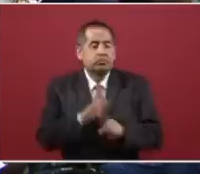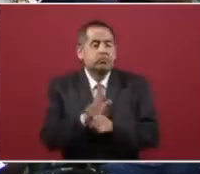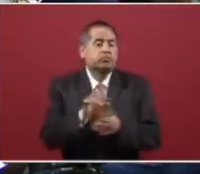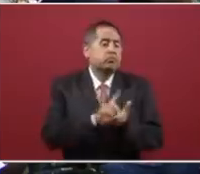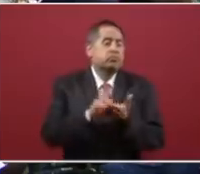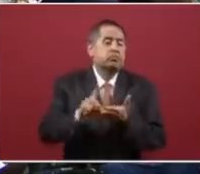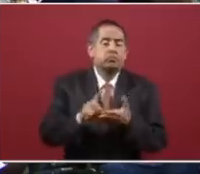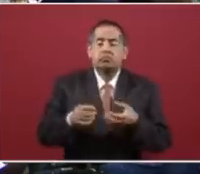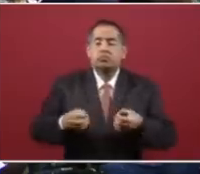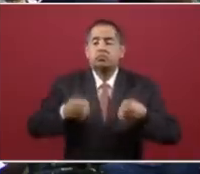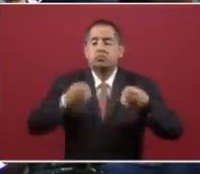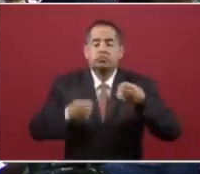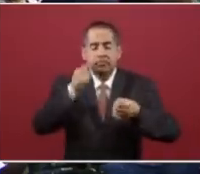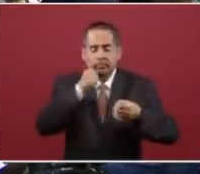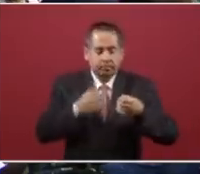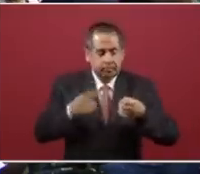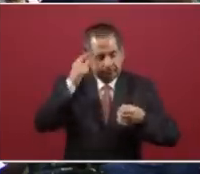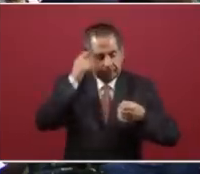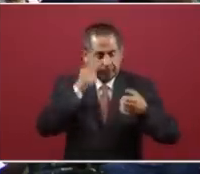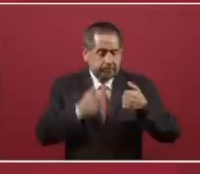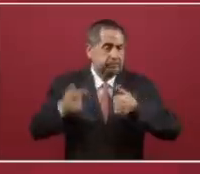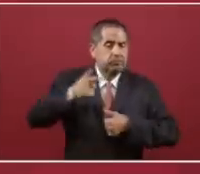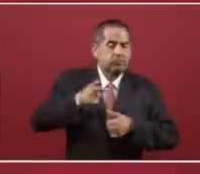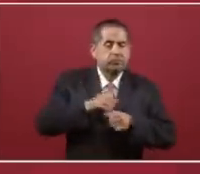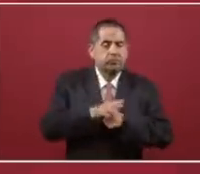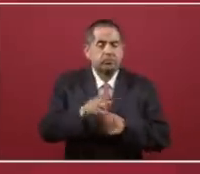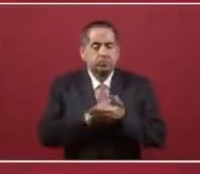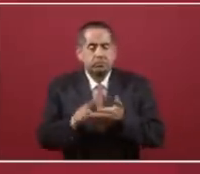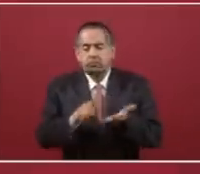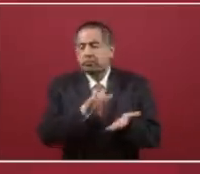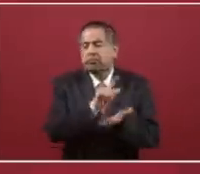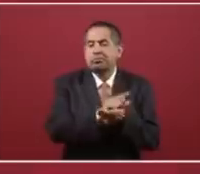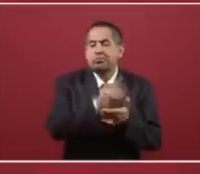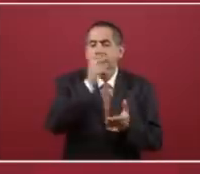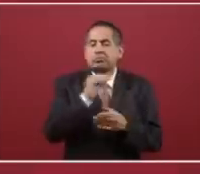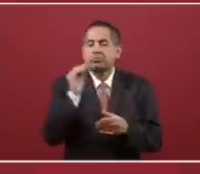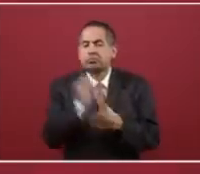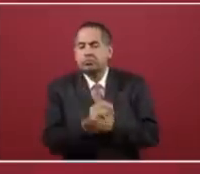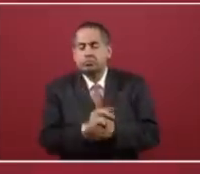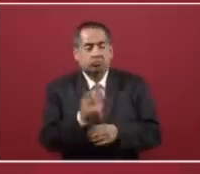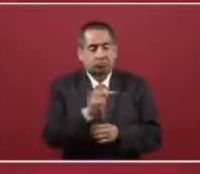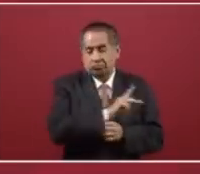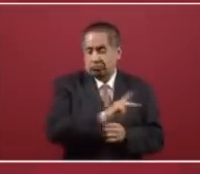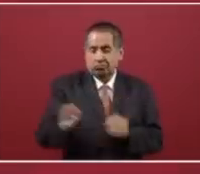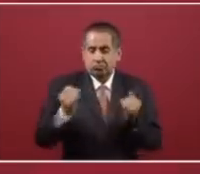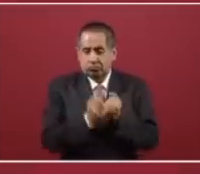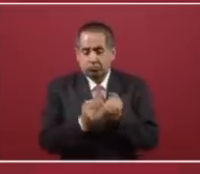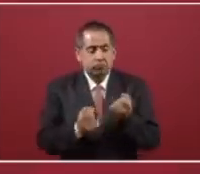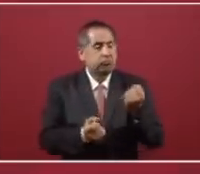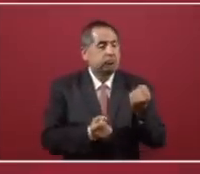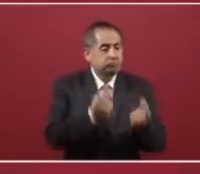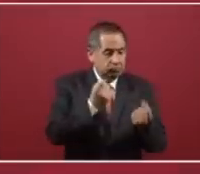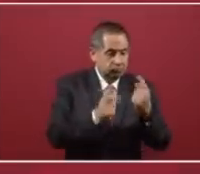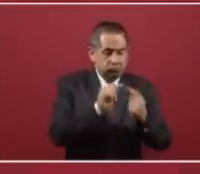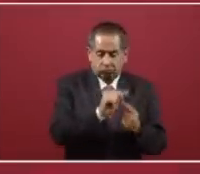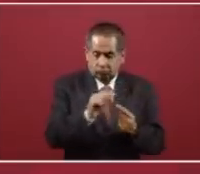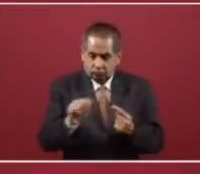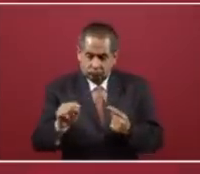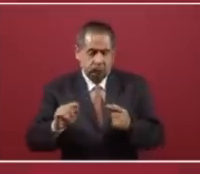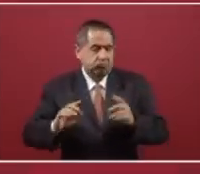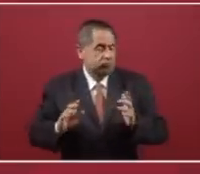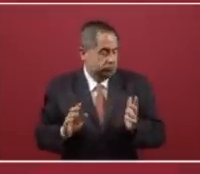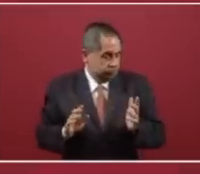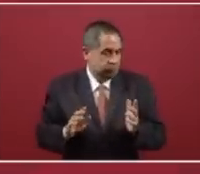parte del juez por supuesto que la ley no se puede aplicar a rajatabla hay casos concretos hay